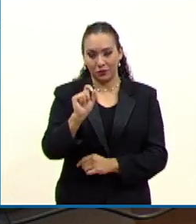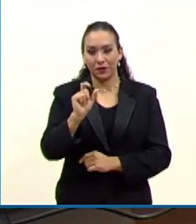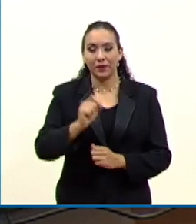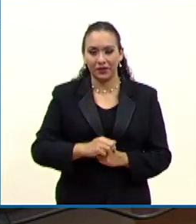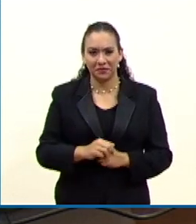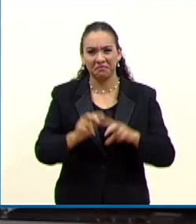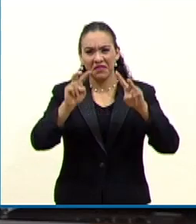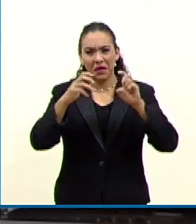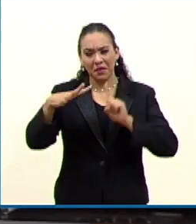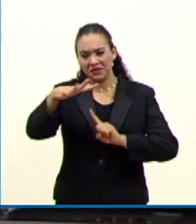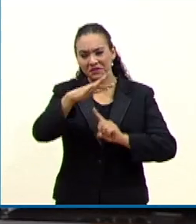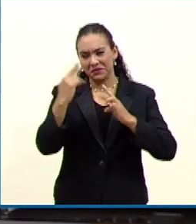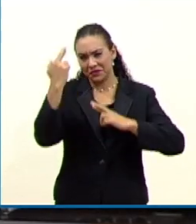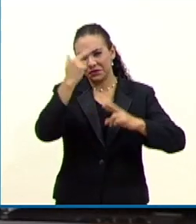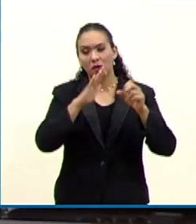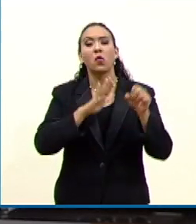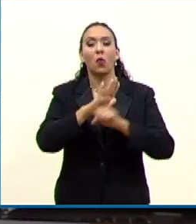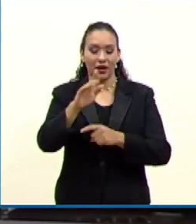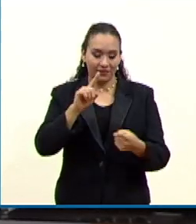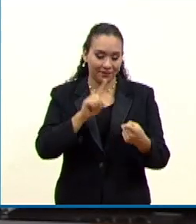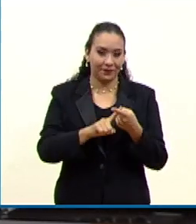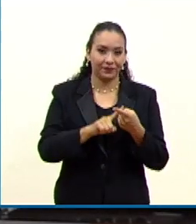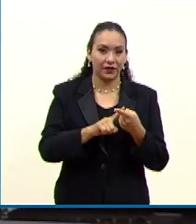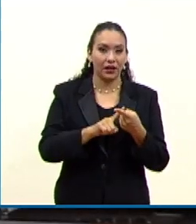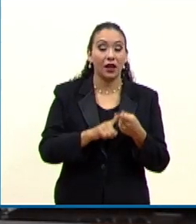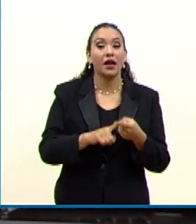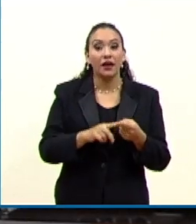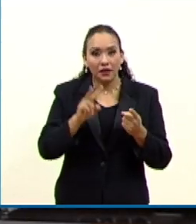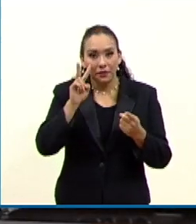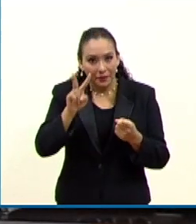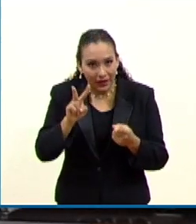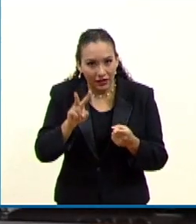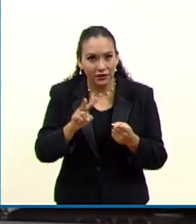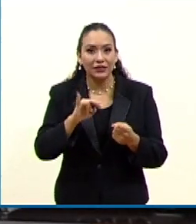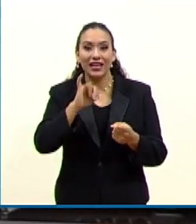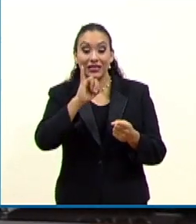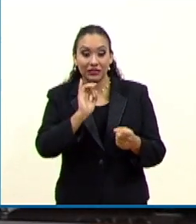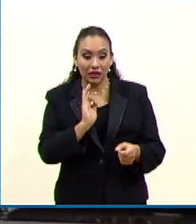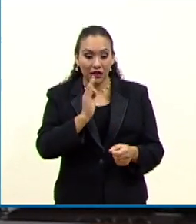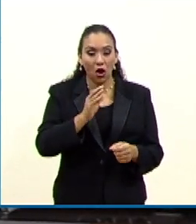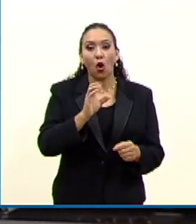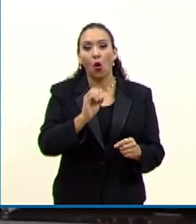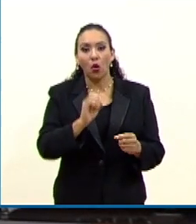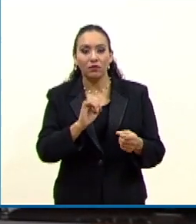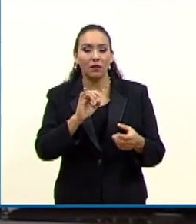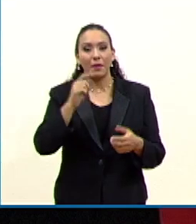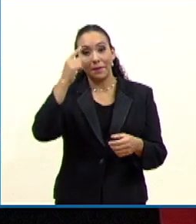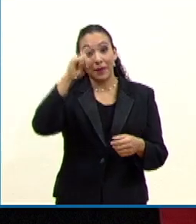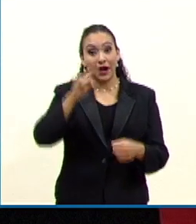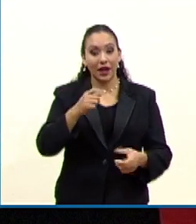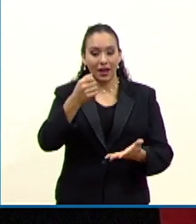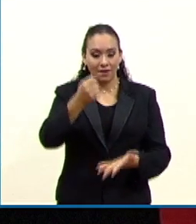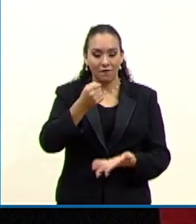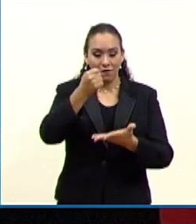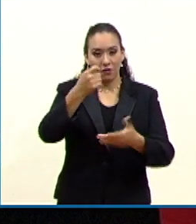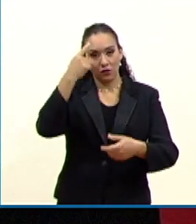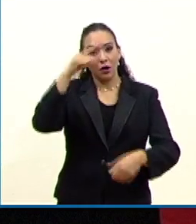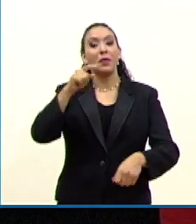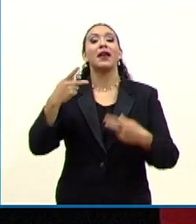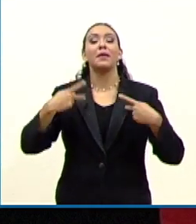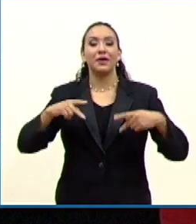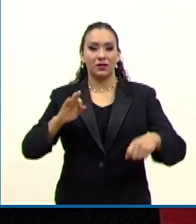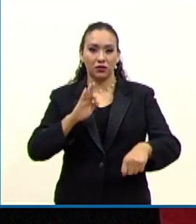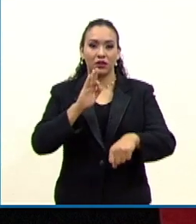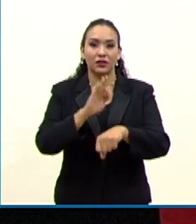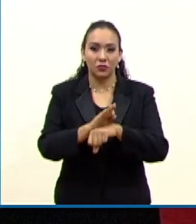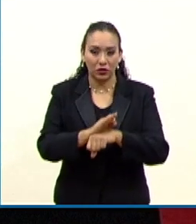Entre los temas de análisis en este asunto están la validez o invalidez de la eliminación del Fondo para la Protección de Personas Defensoras de Derechos